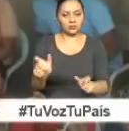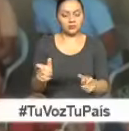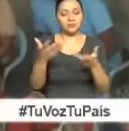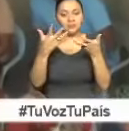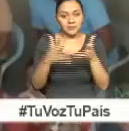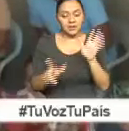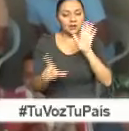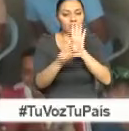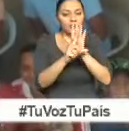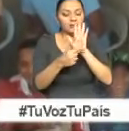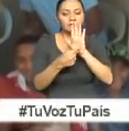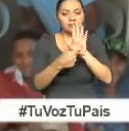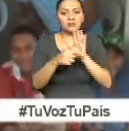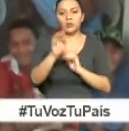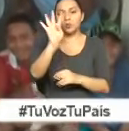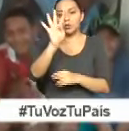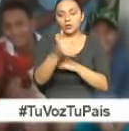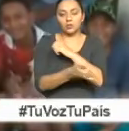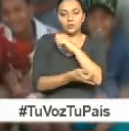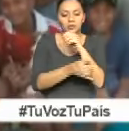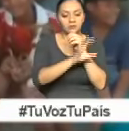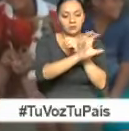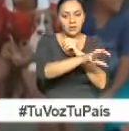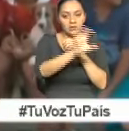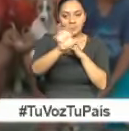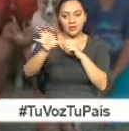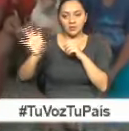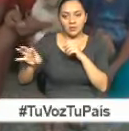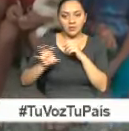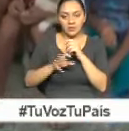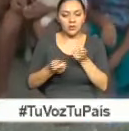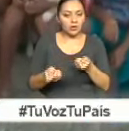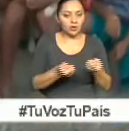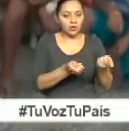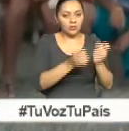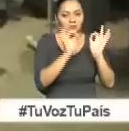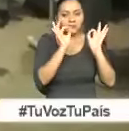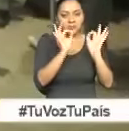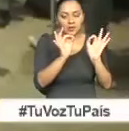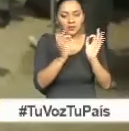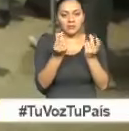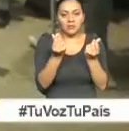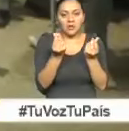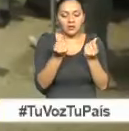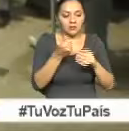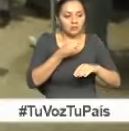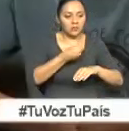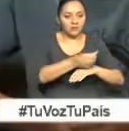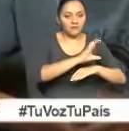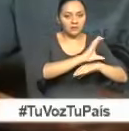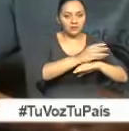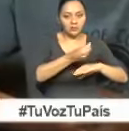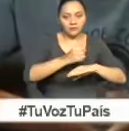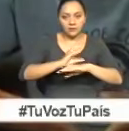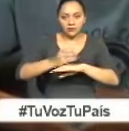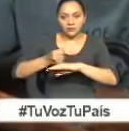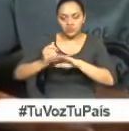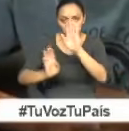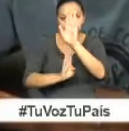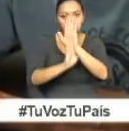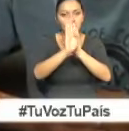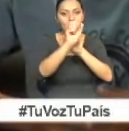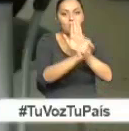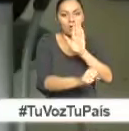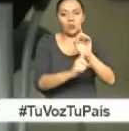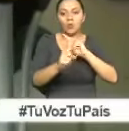con Grey, estas 4 naciones manejaron muy bien sus recursos en tiempo de bonanza, de manera que están en mejores condiciones para